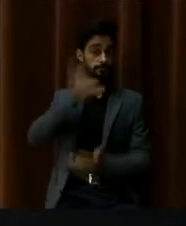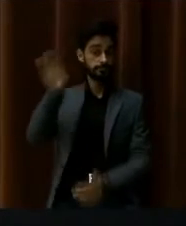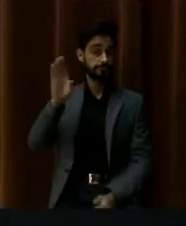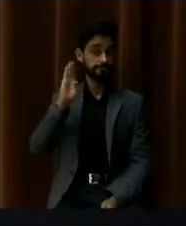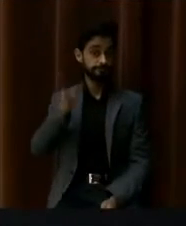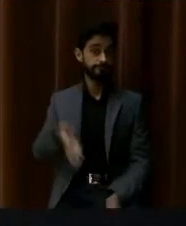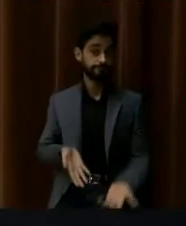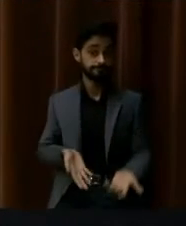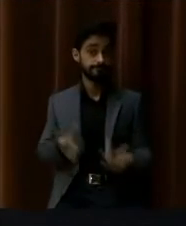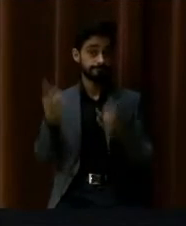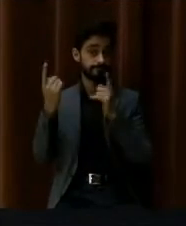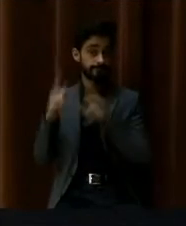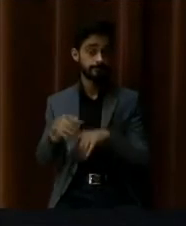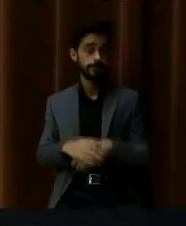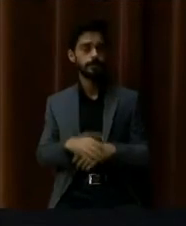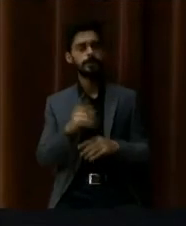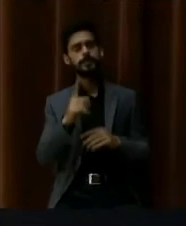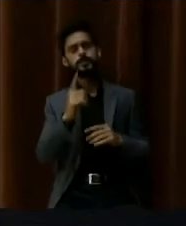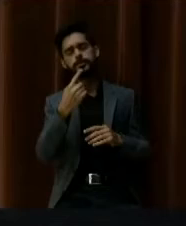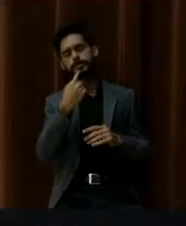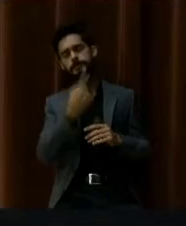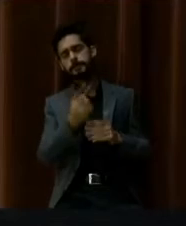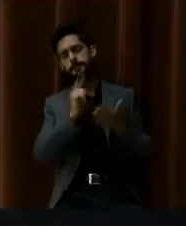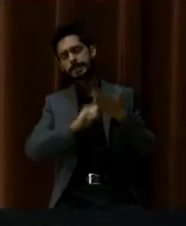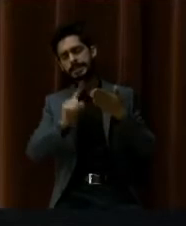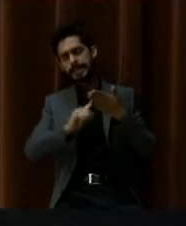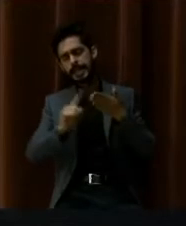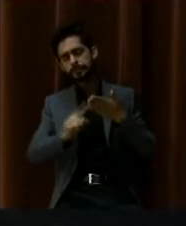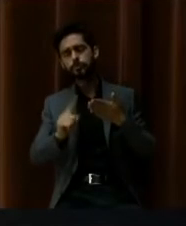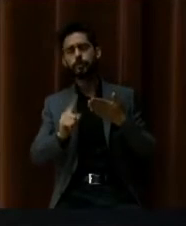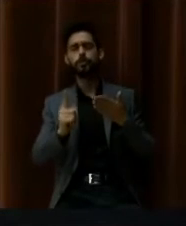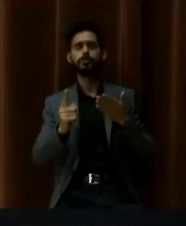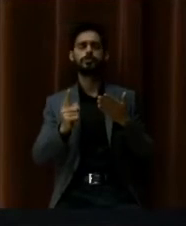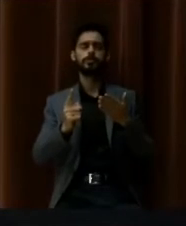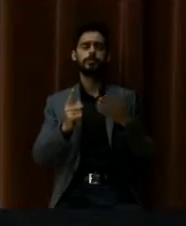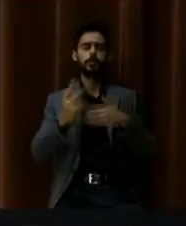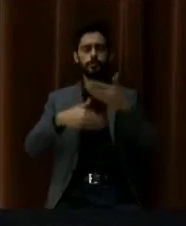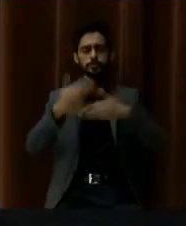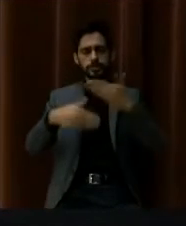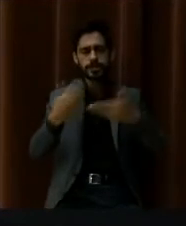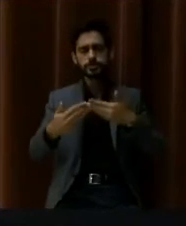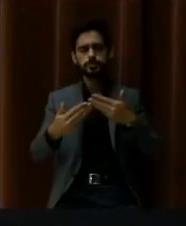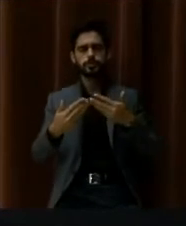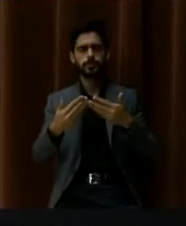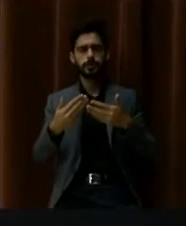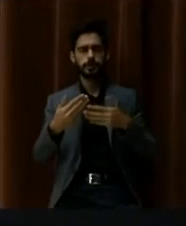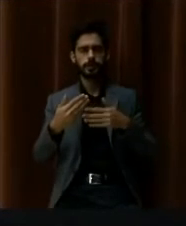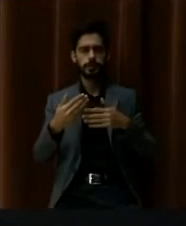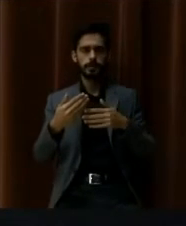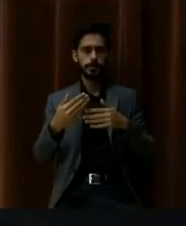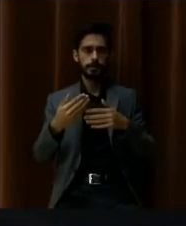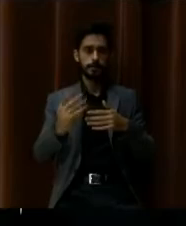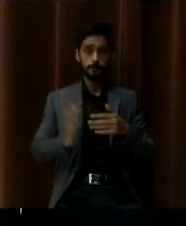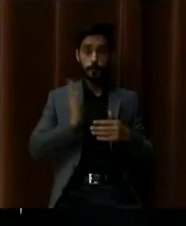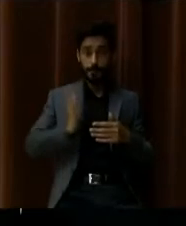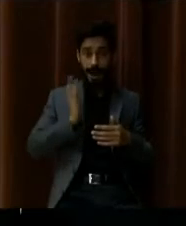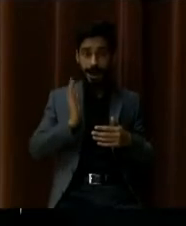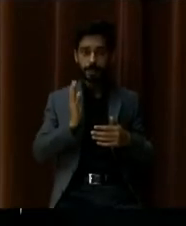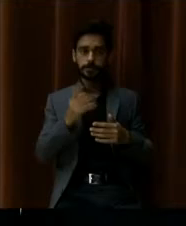dije si había investigaciones en curso petición de información me refería a ya investigaciones formales